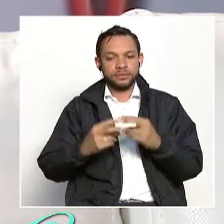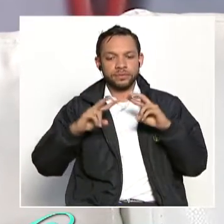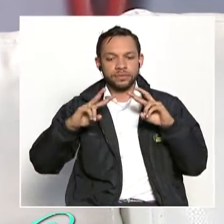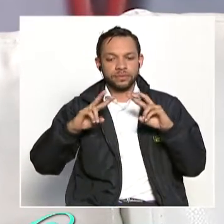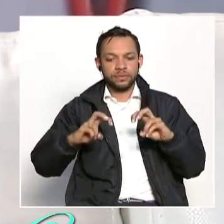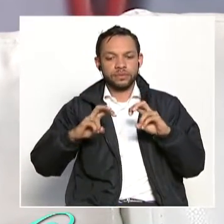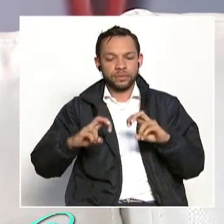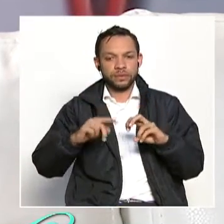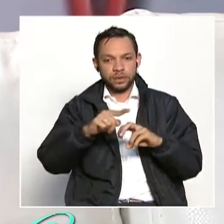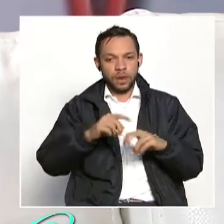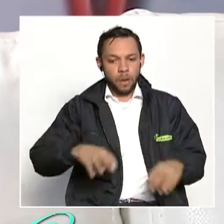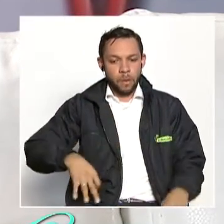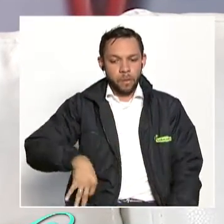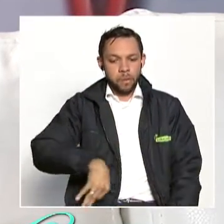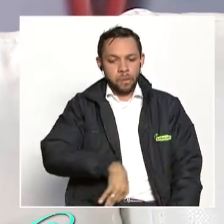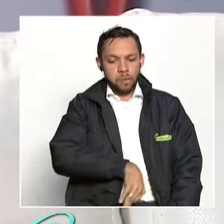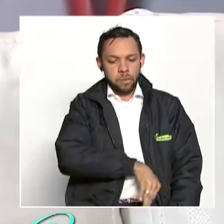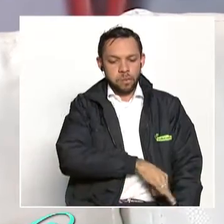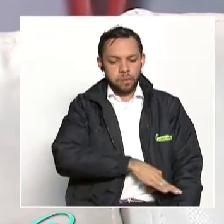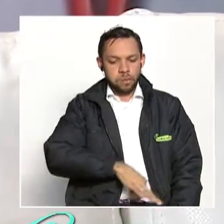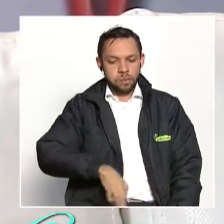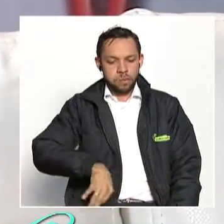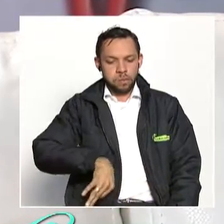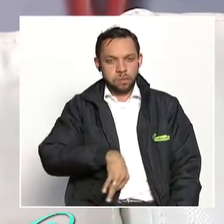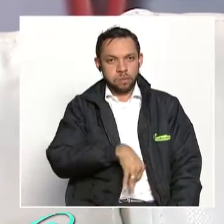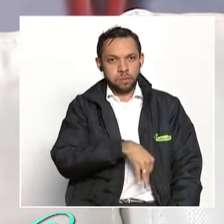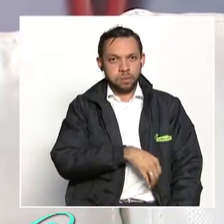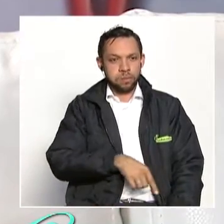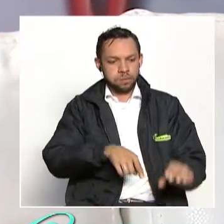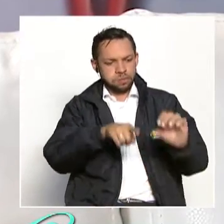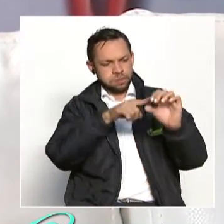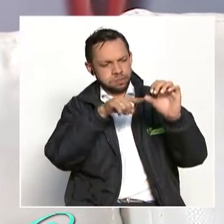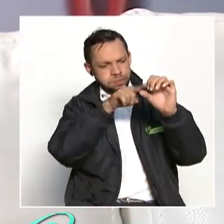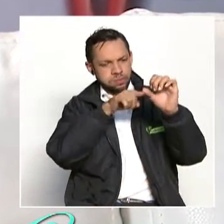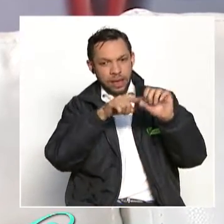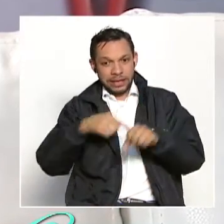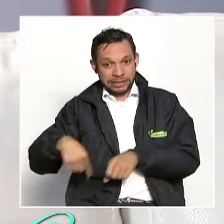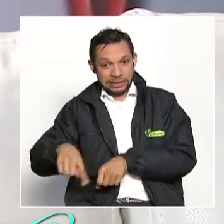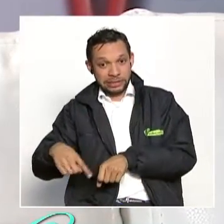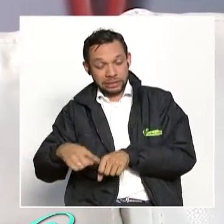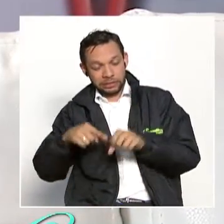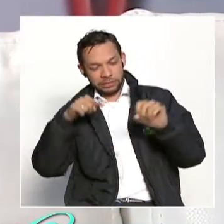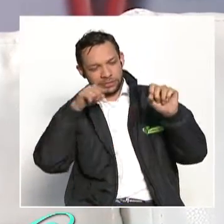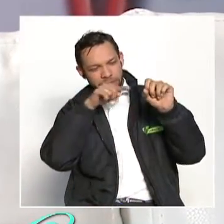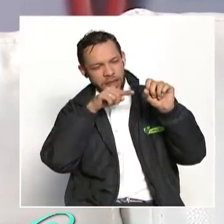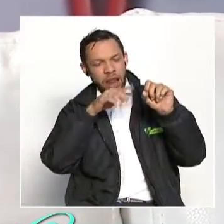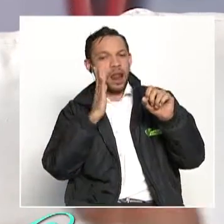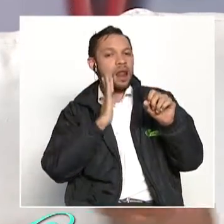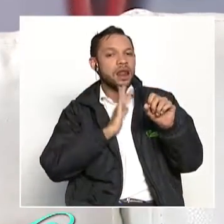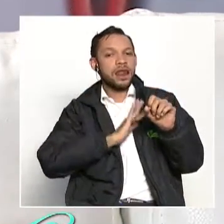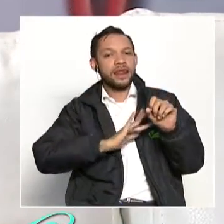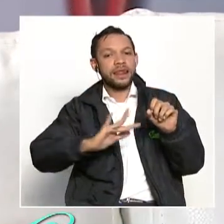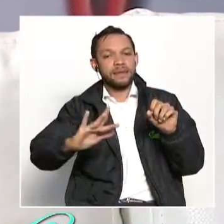el ano de las personas para hacer una limpieza de sus vísceras. Y